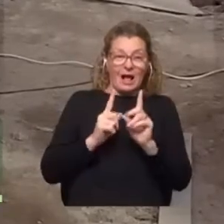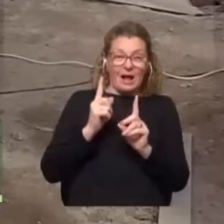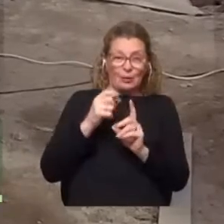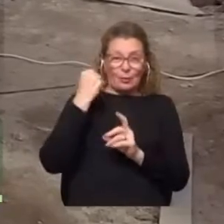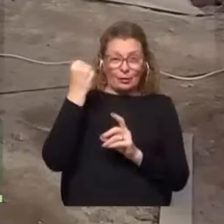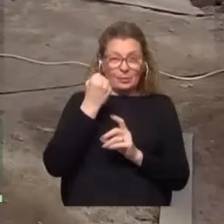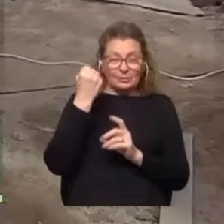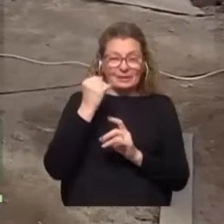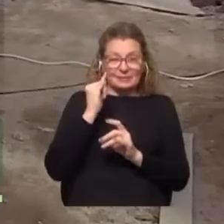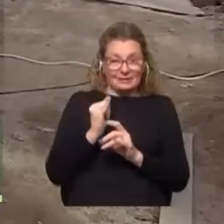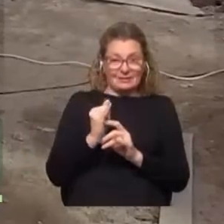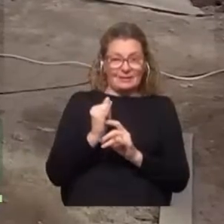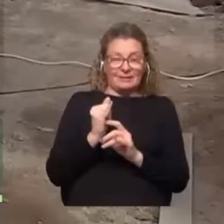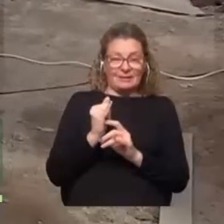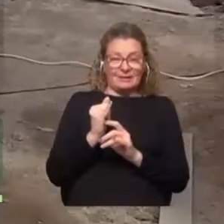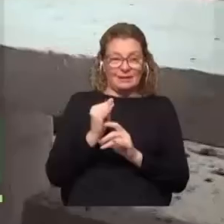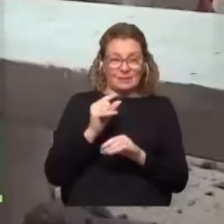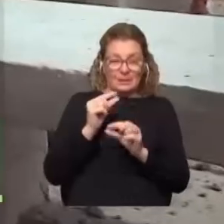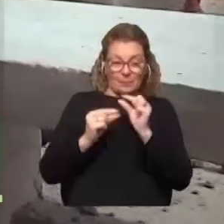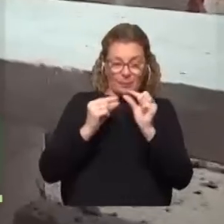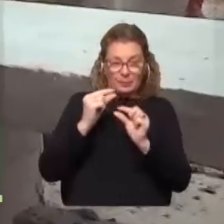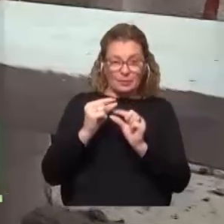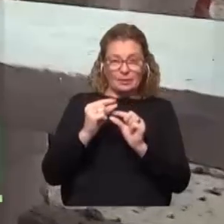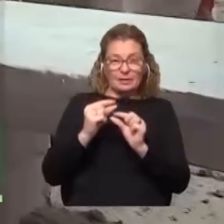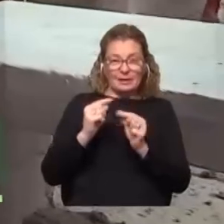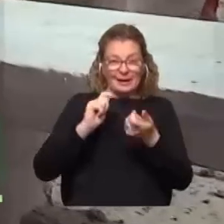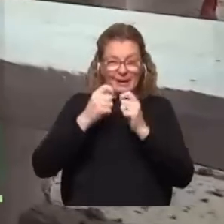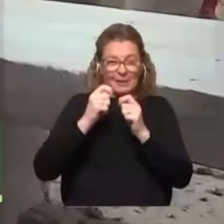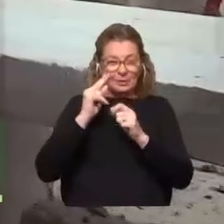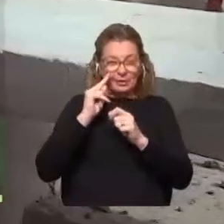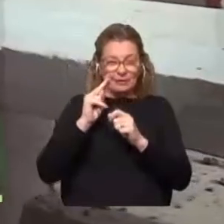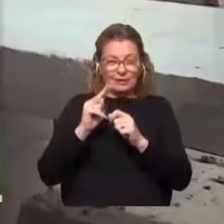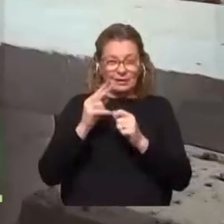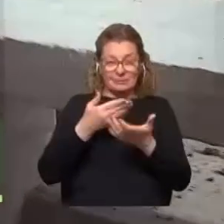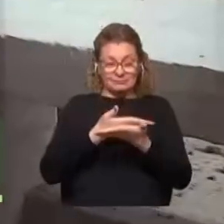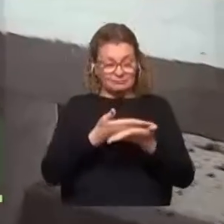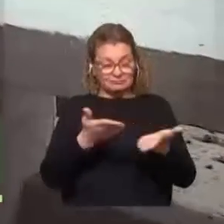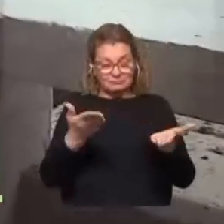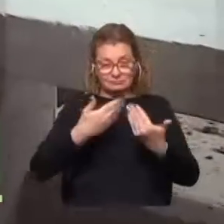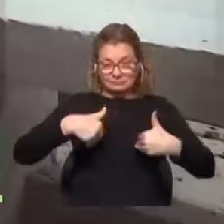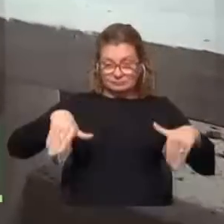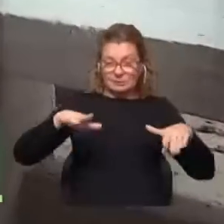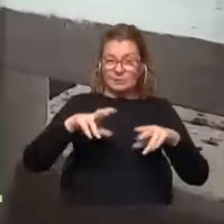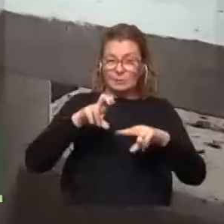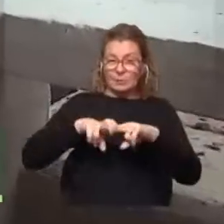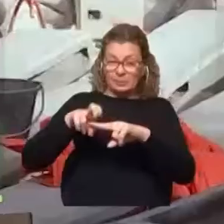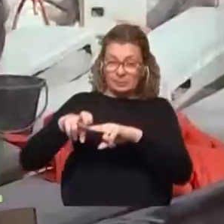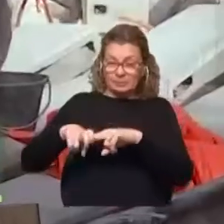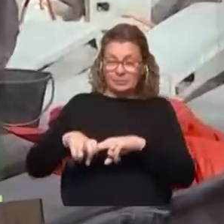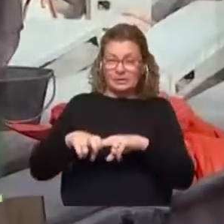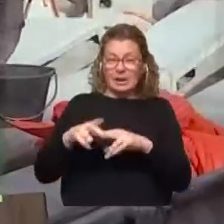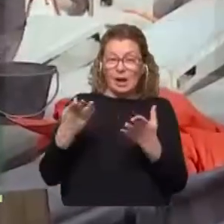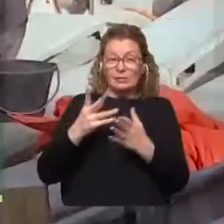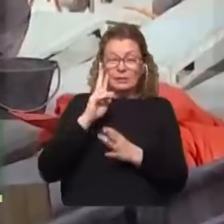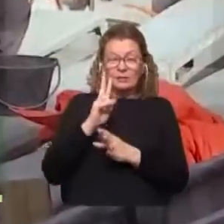importantísimo que viene como un relojito la reforma la visible es lo que va a haber en plateas que va a ser una unas bateas que ahora